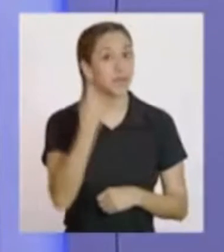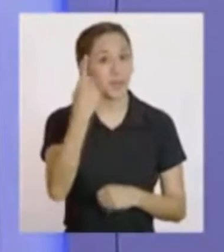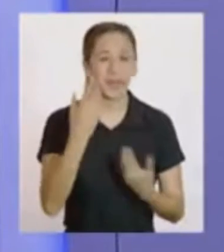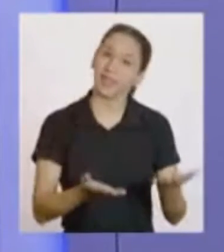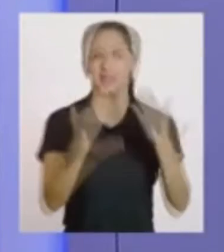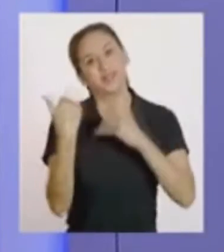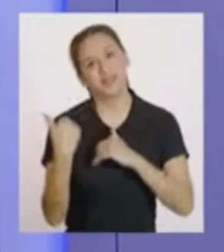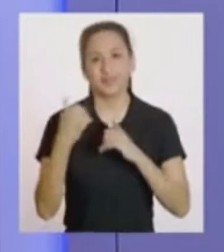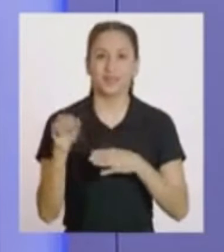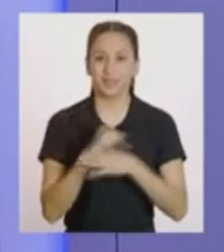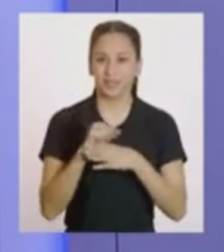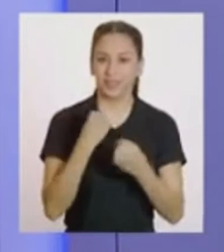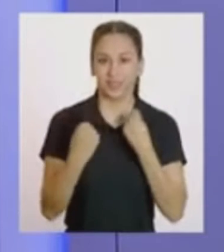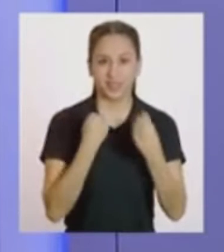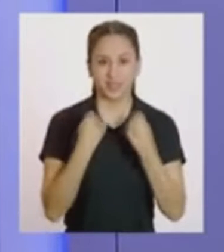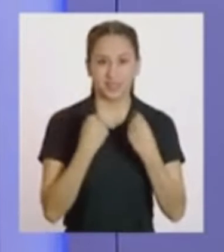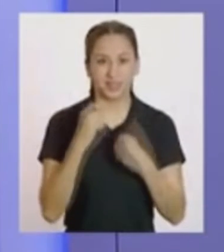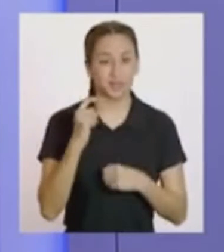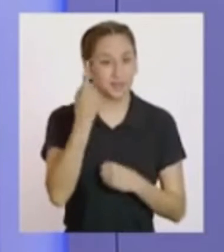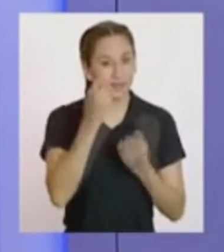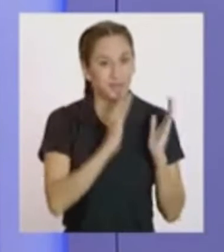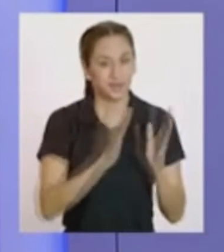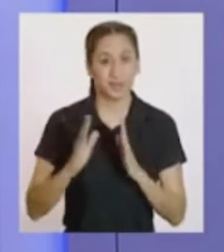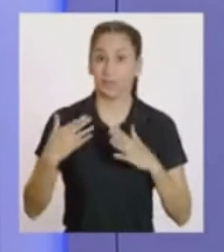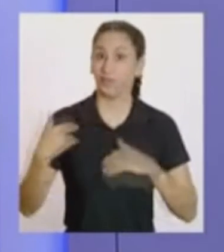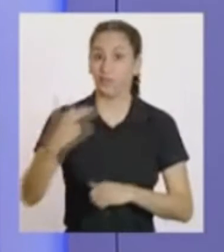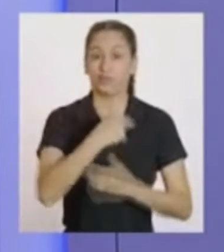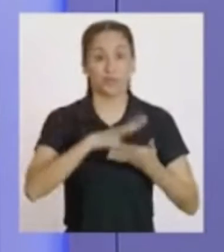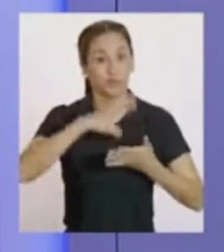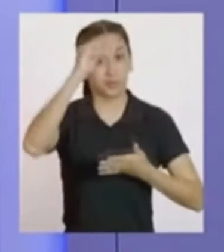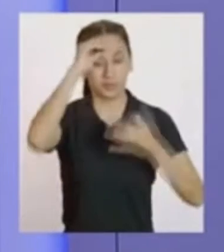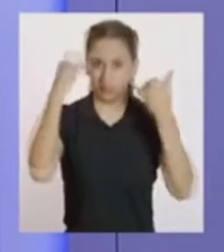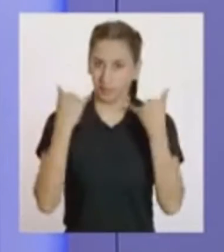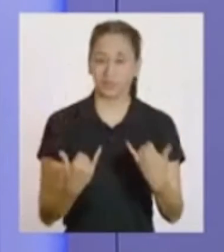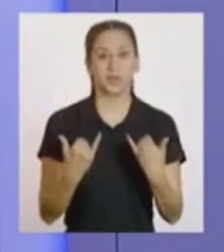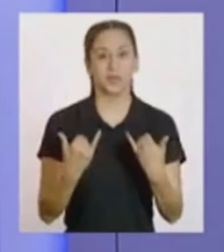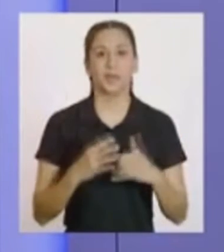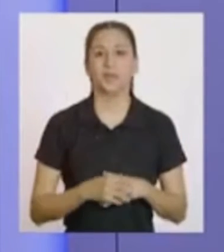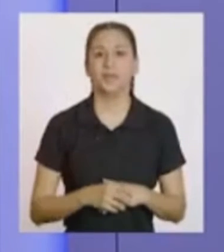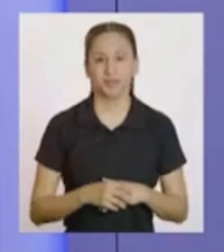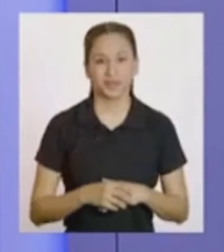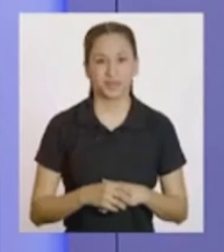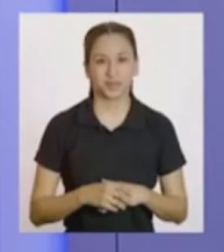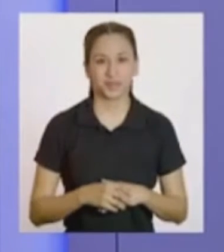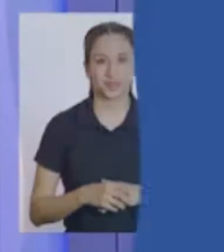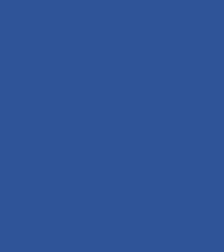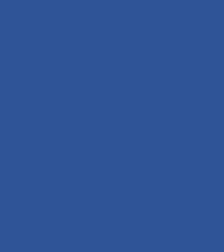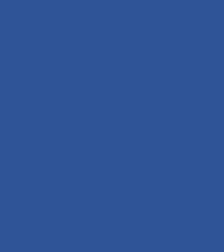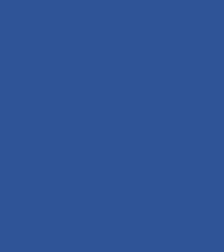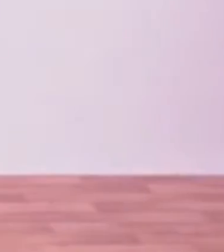Primero, vamos con activarte para estar preparados para nuestro aprendizaje del día de